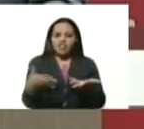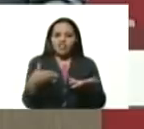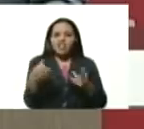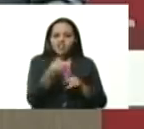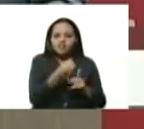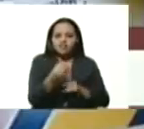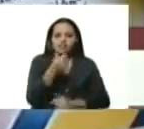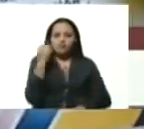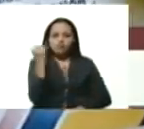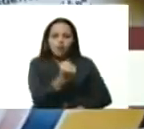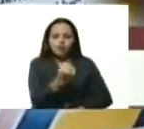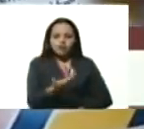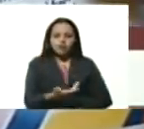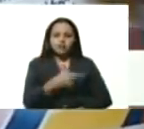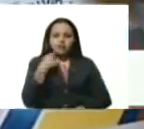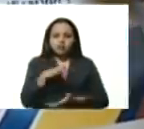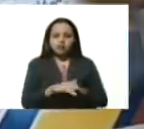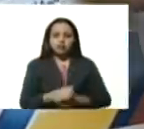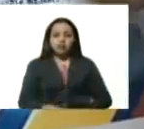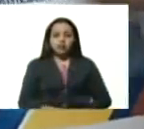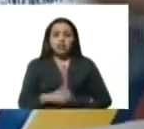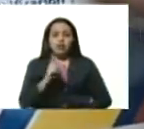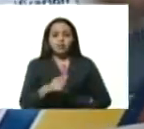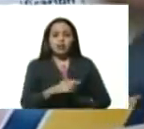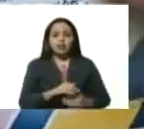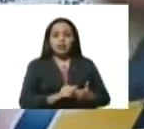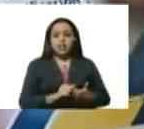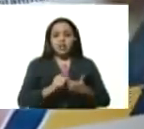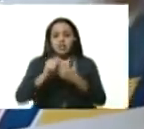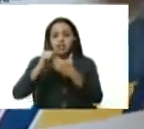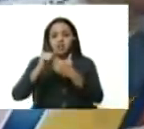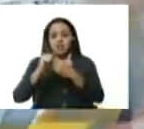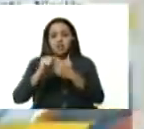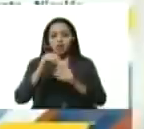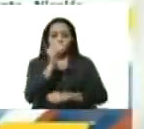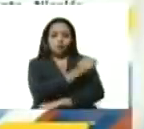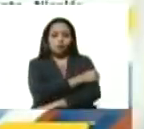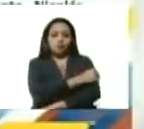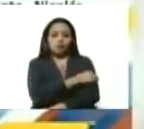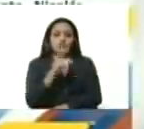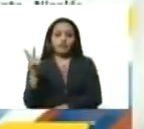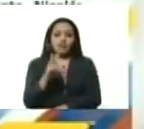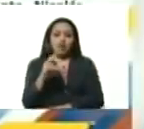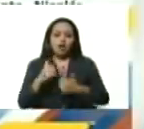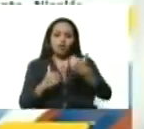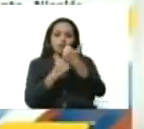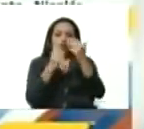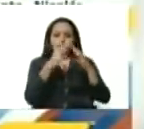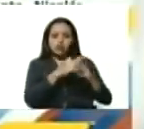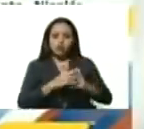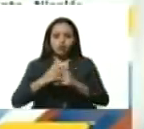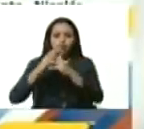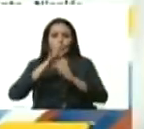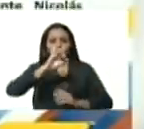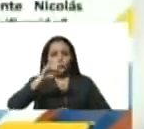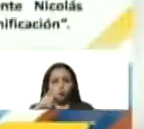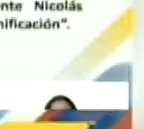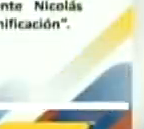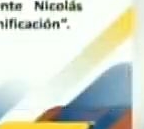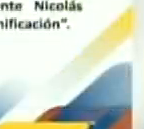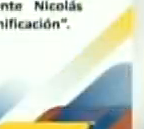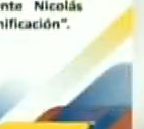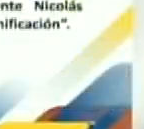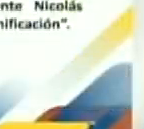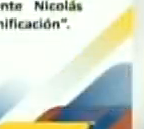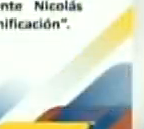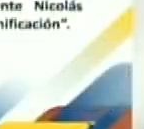mentor políticamente influyente del jefe de la oposición venezolana, respaldado por Estados Unidos, Juan Guaidó, estuvo detrás de un